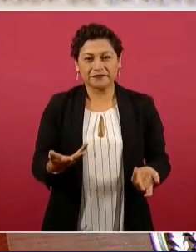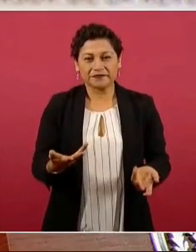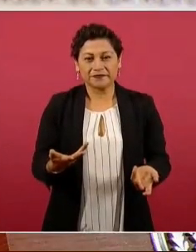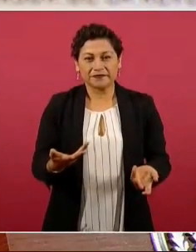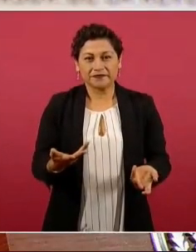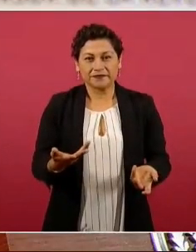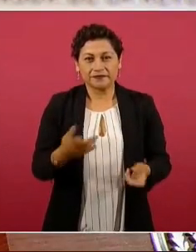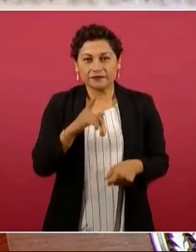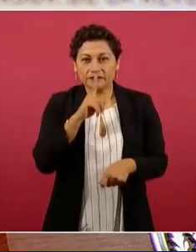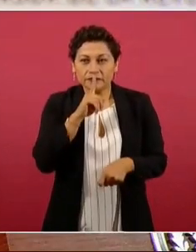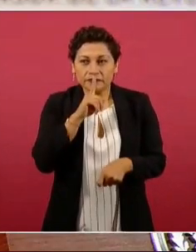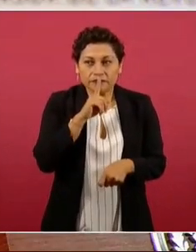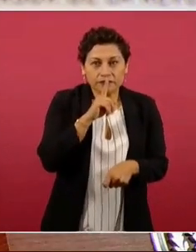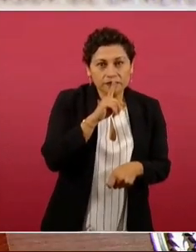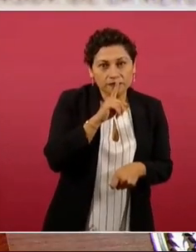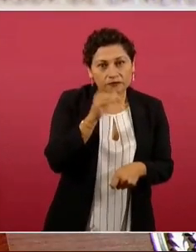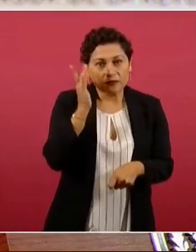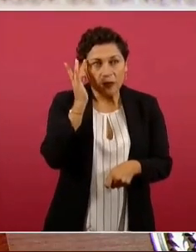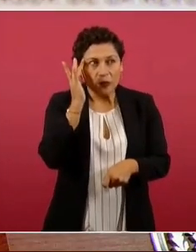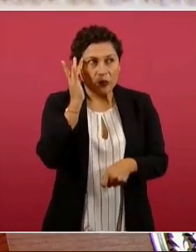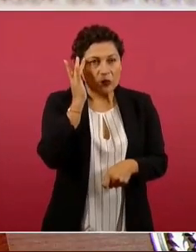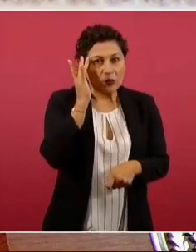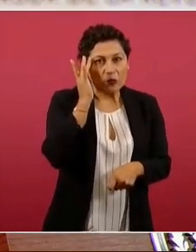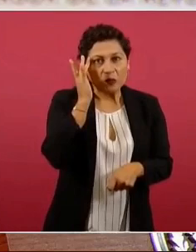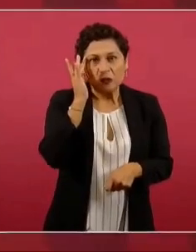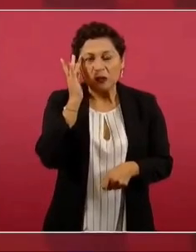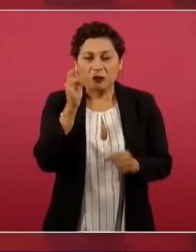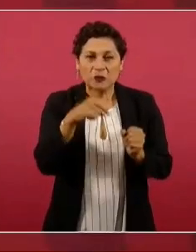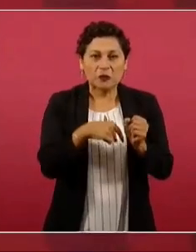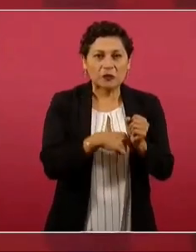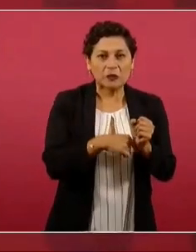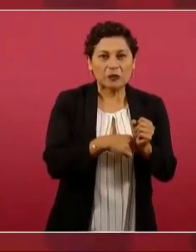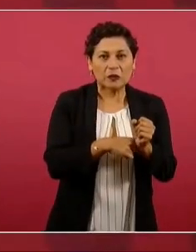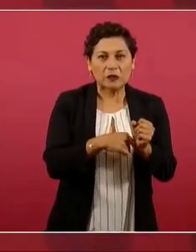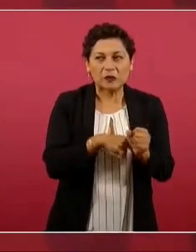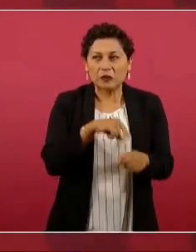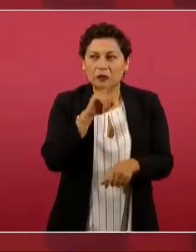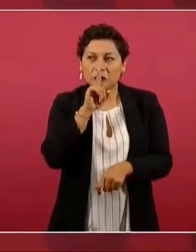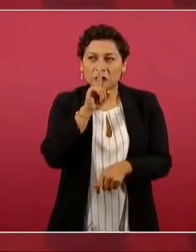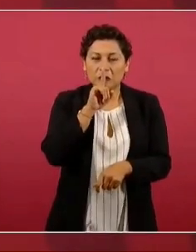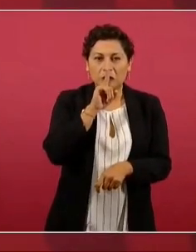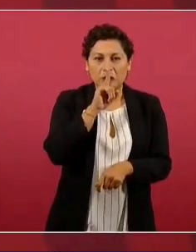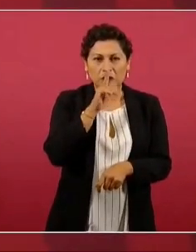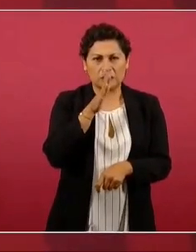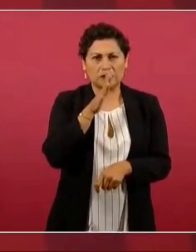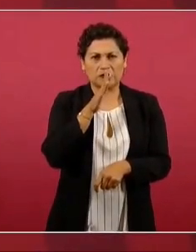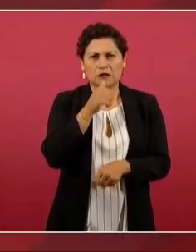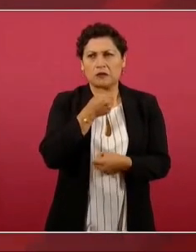a guardar silencio, sin poder decir nada.